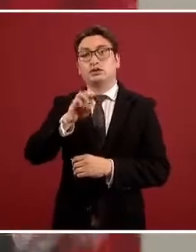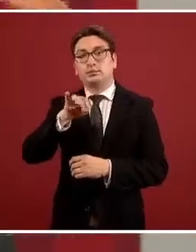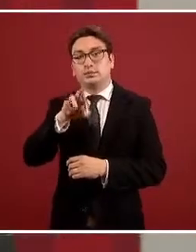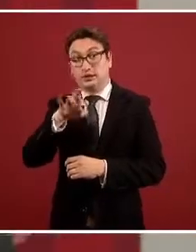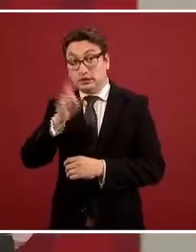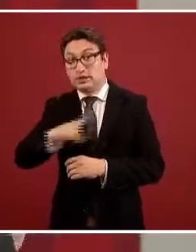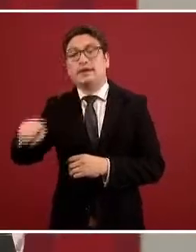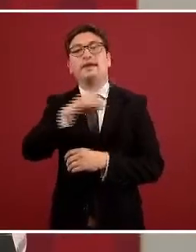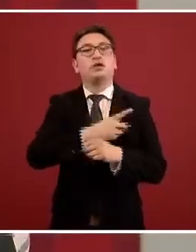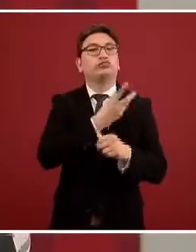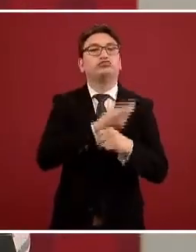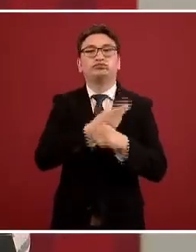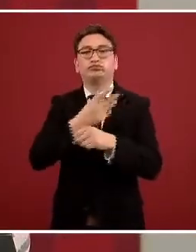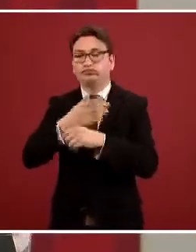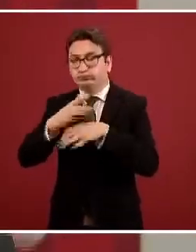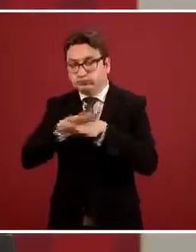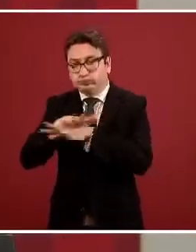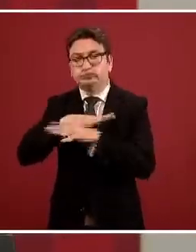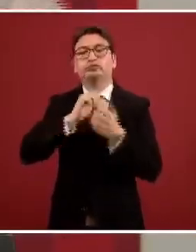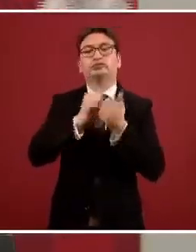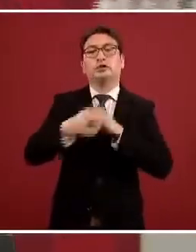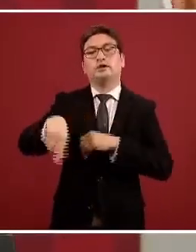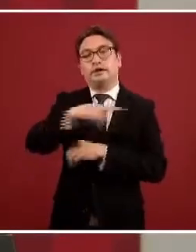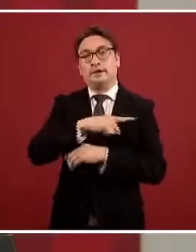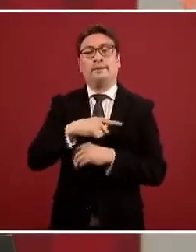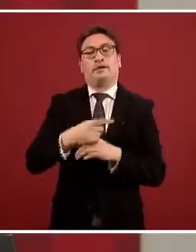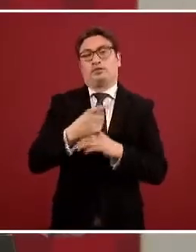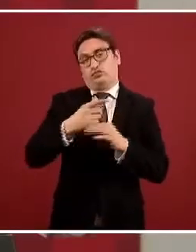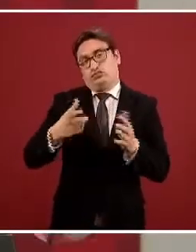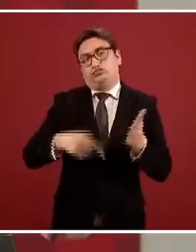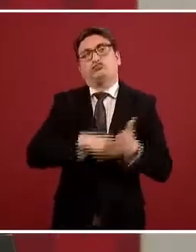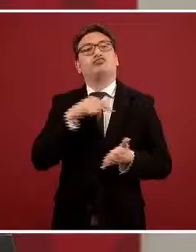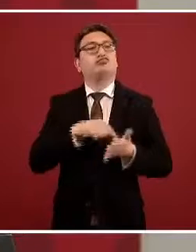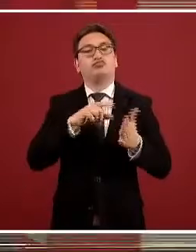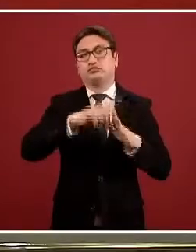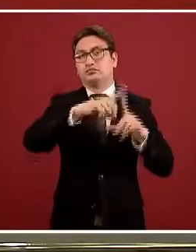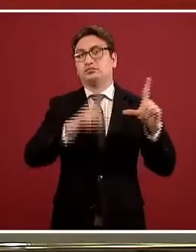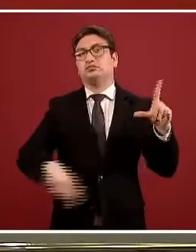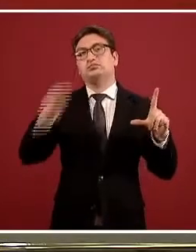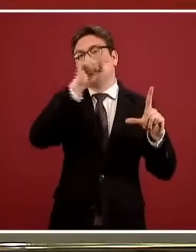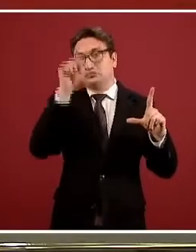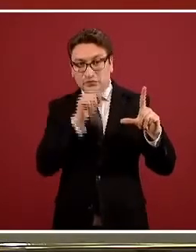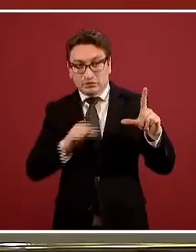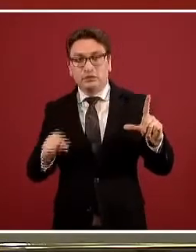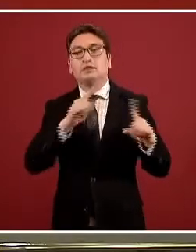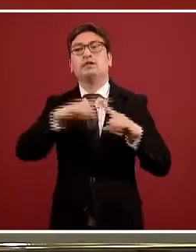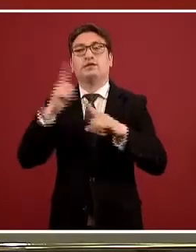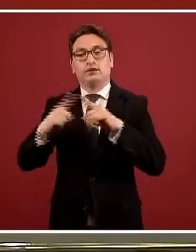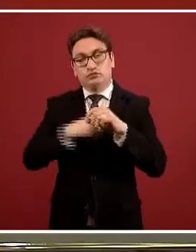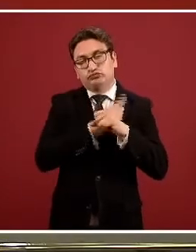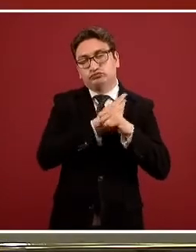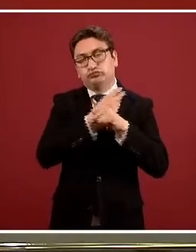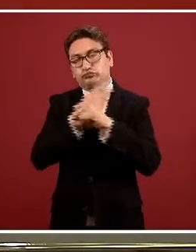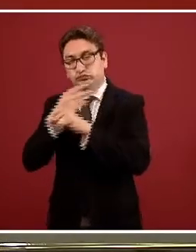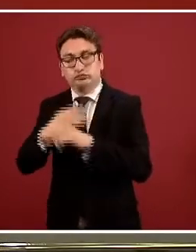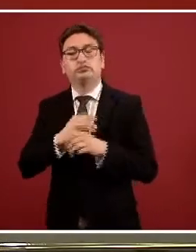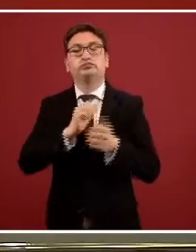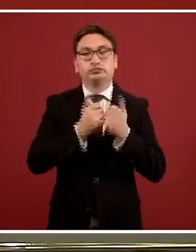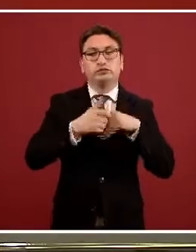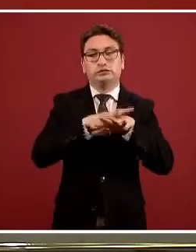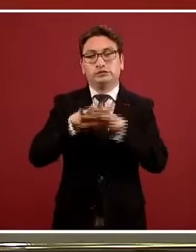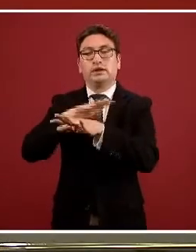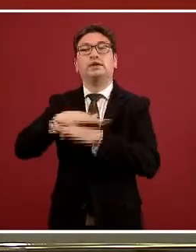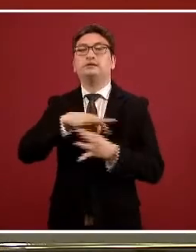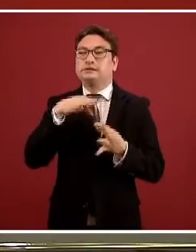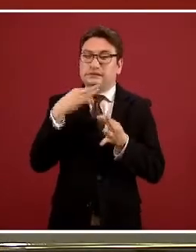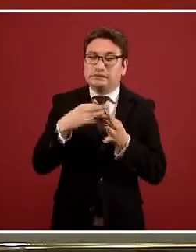la reconversión de estos 2 institutos, y esto abarca todo el territorio nacional. Para que esa reconversión sea efectiva, en